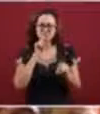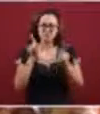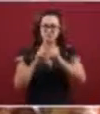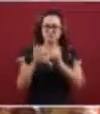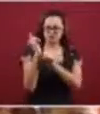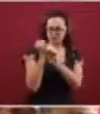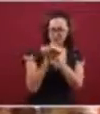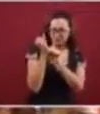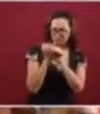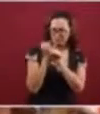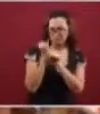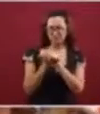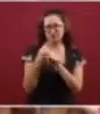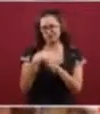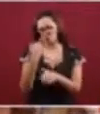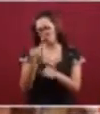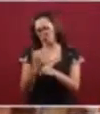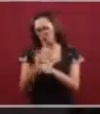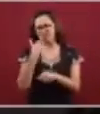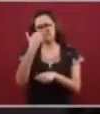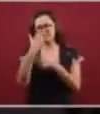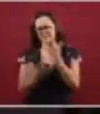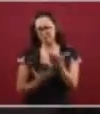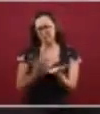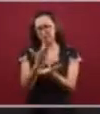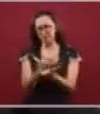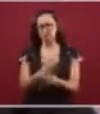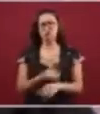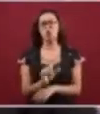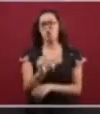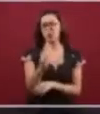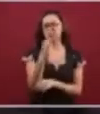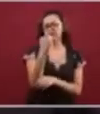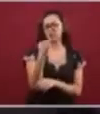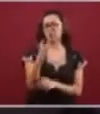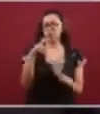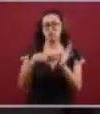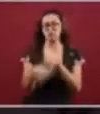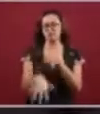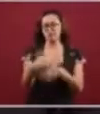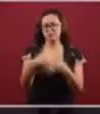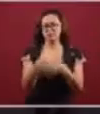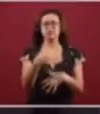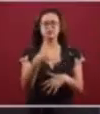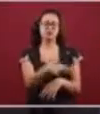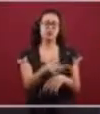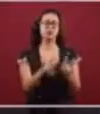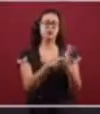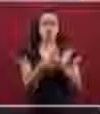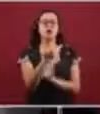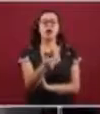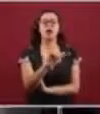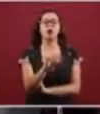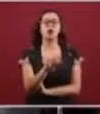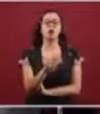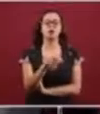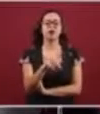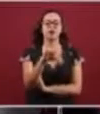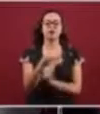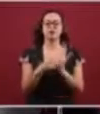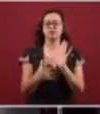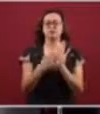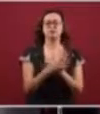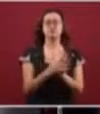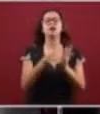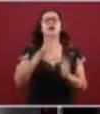tan importantes como la que le quiero contextualizar? Sí. El 11 de enero de 2015, La Jornada publicó una nota que dice: sí